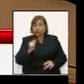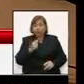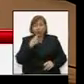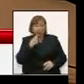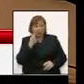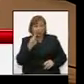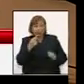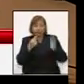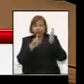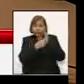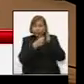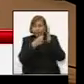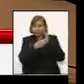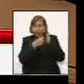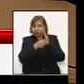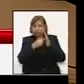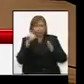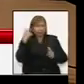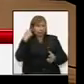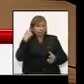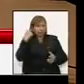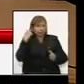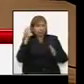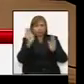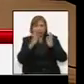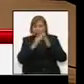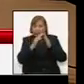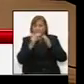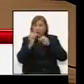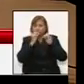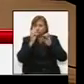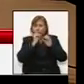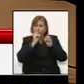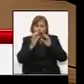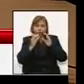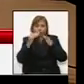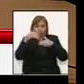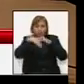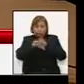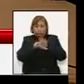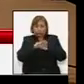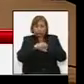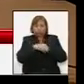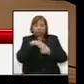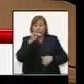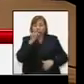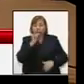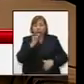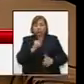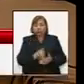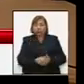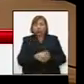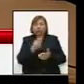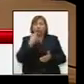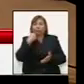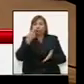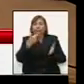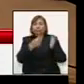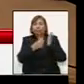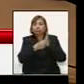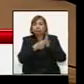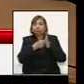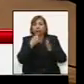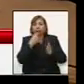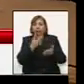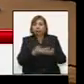él toca el timbre y se comunica con las personas que estaban adentro. Y le indica de la